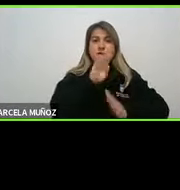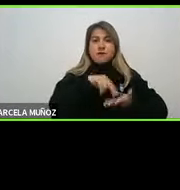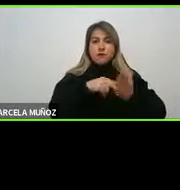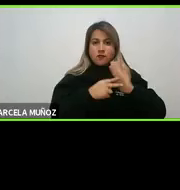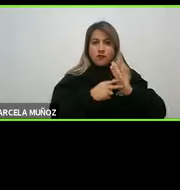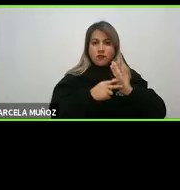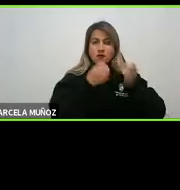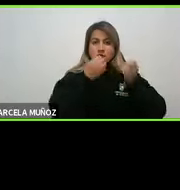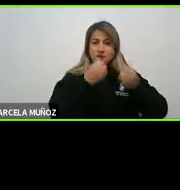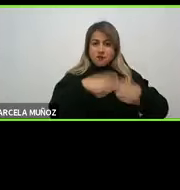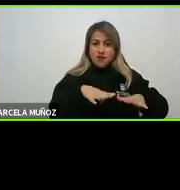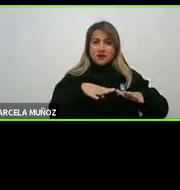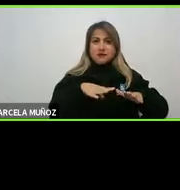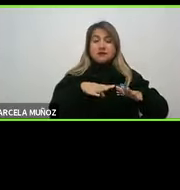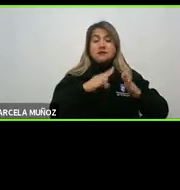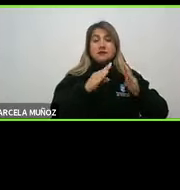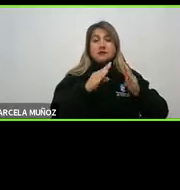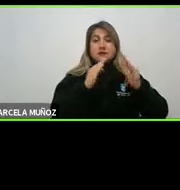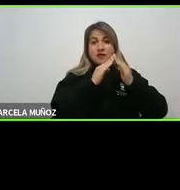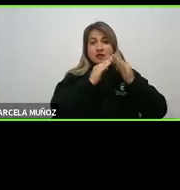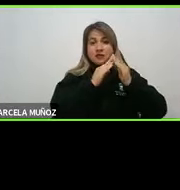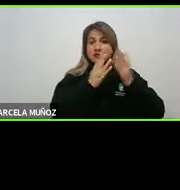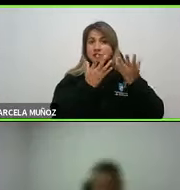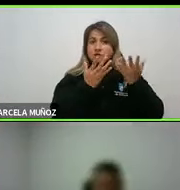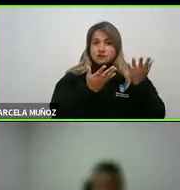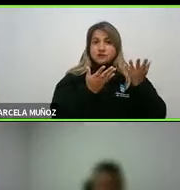pérdida. Así que